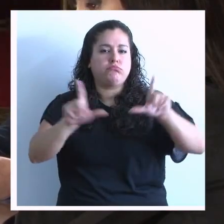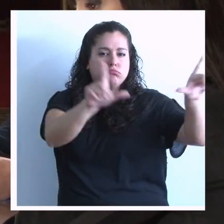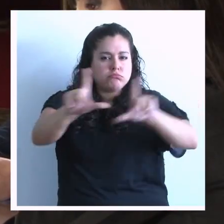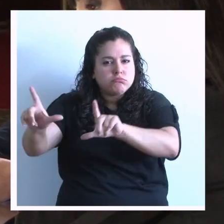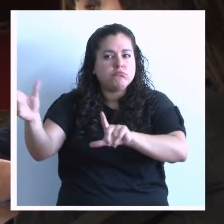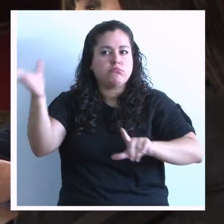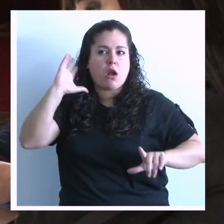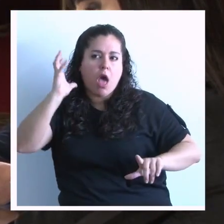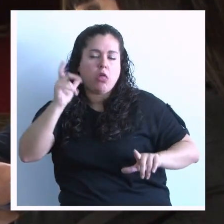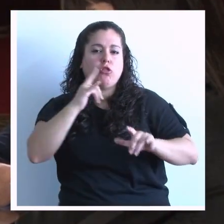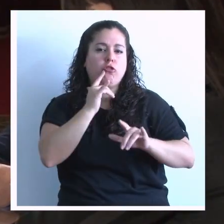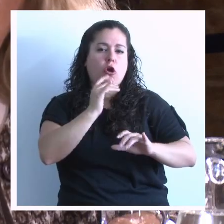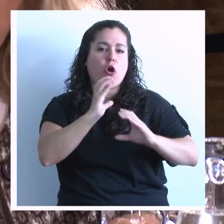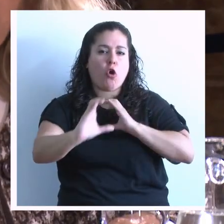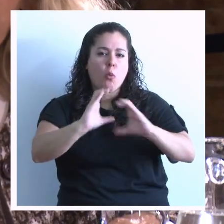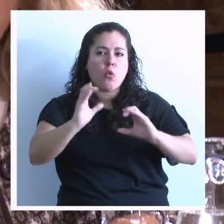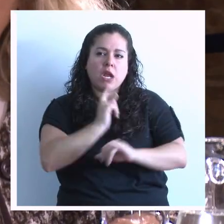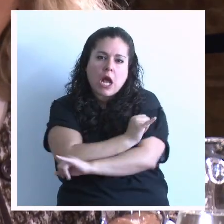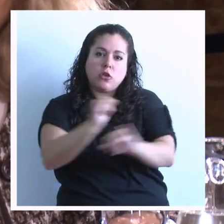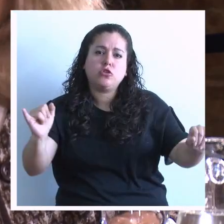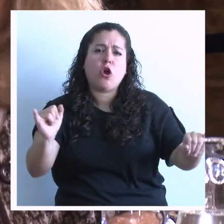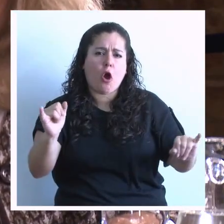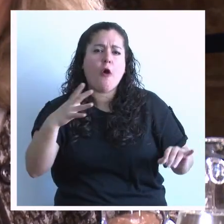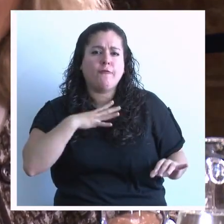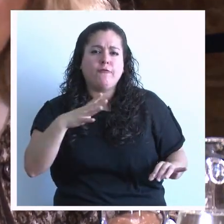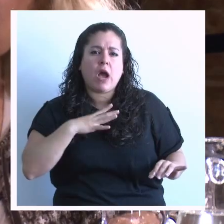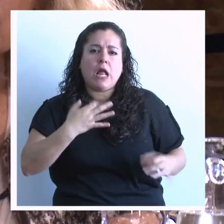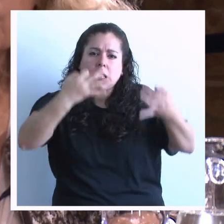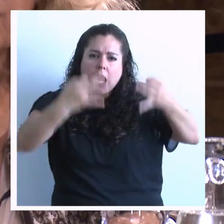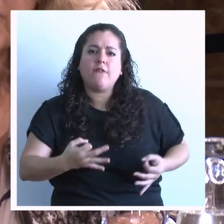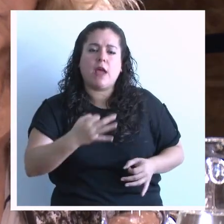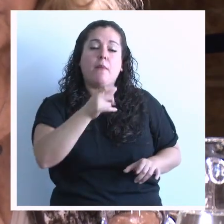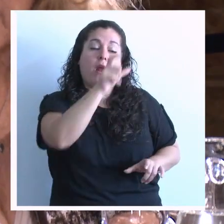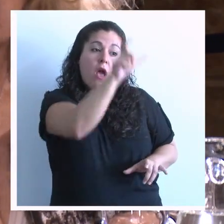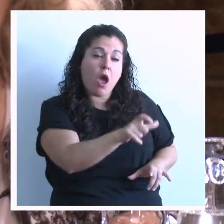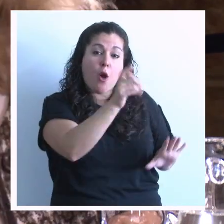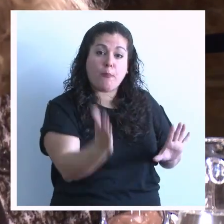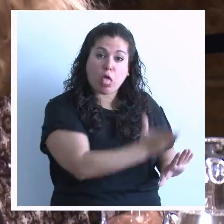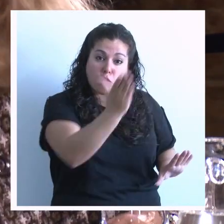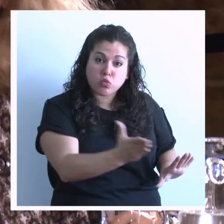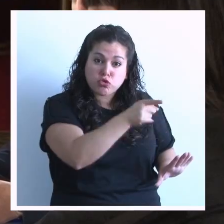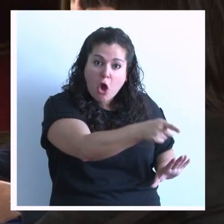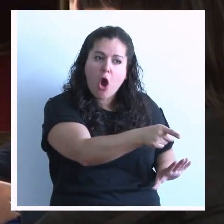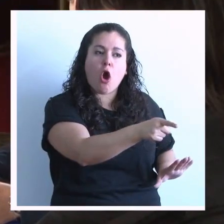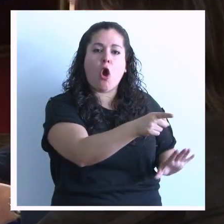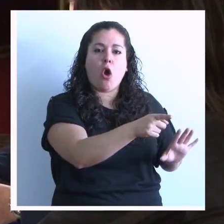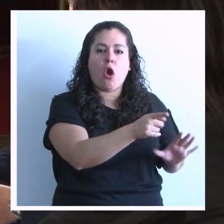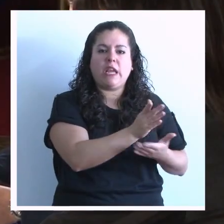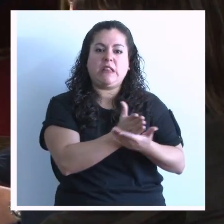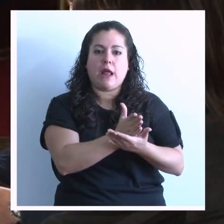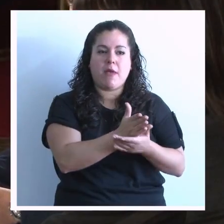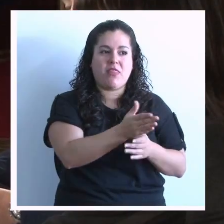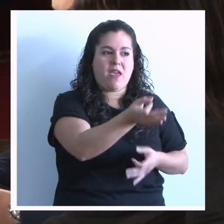podría informarse de otra manera, le podría llegar al productor otra información, una información por la cual el productor y